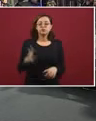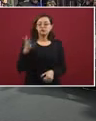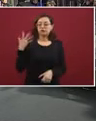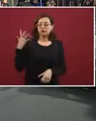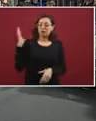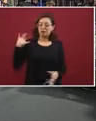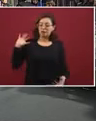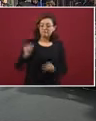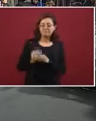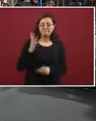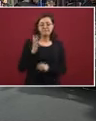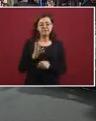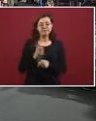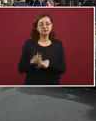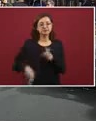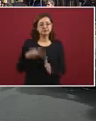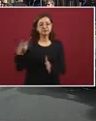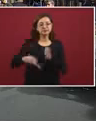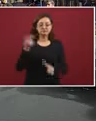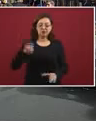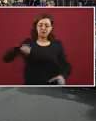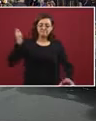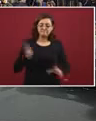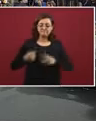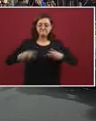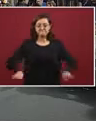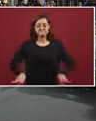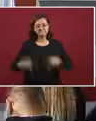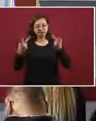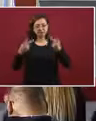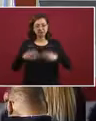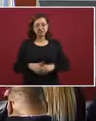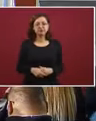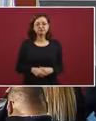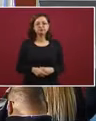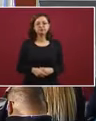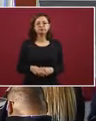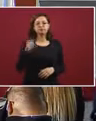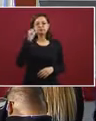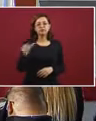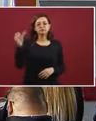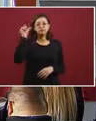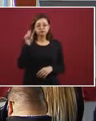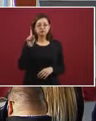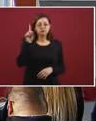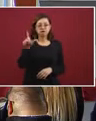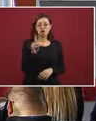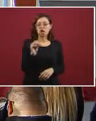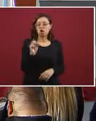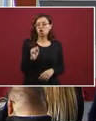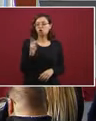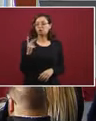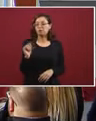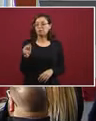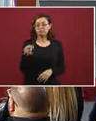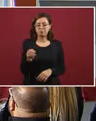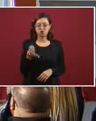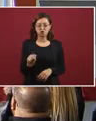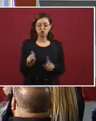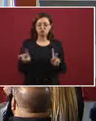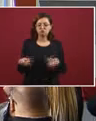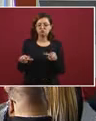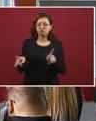sentido social que se presentó el día de ayer en Los Pinos. Creo que en